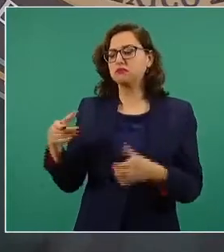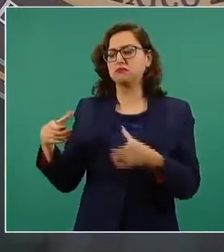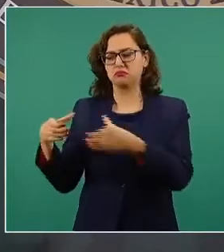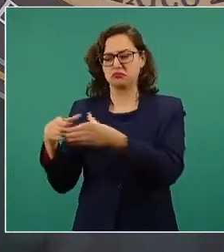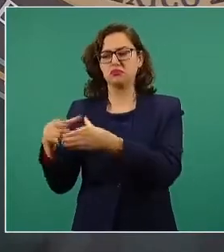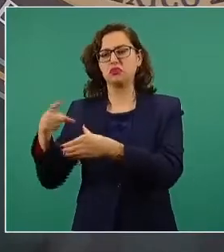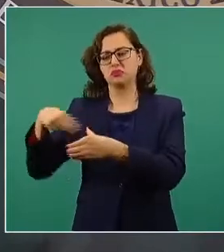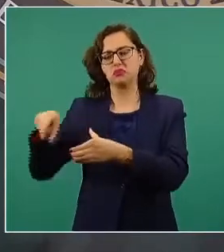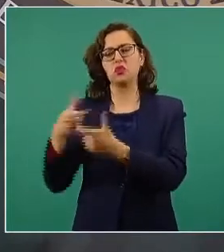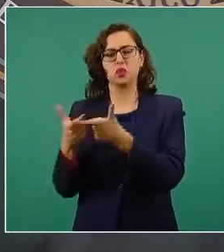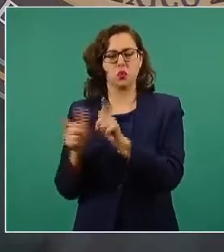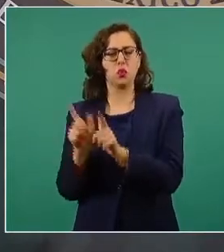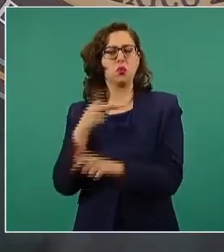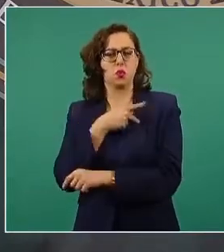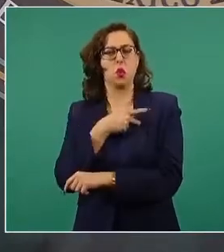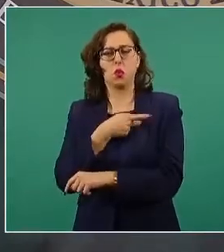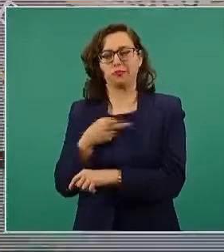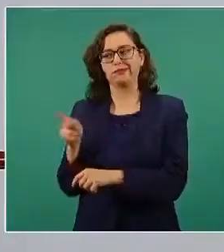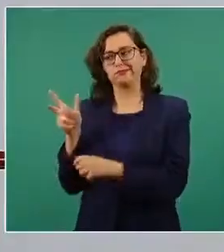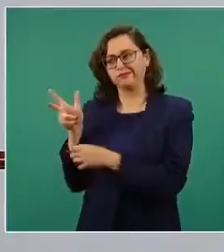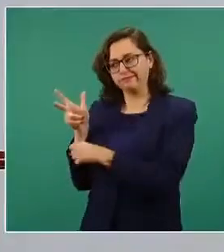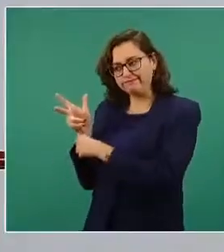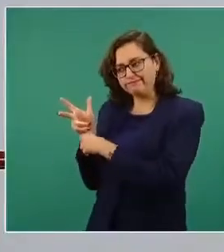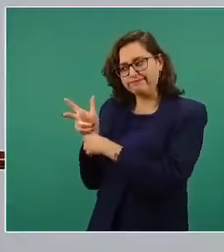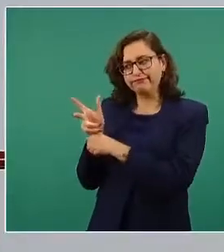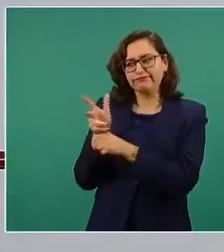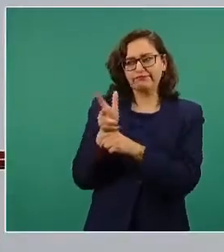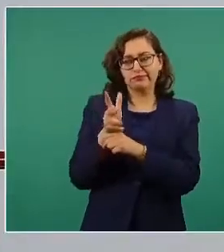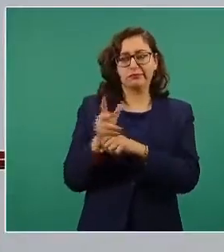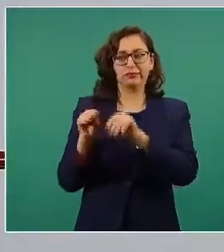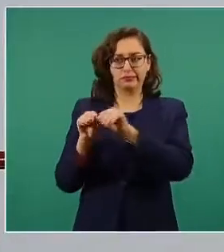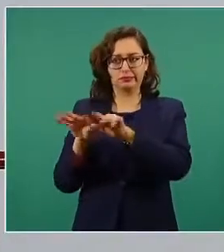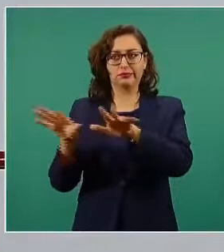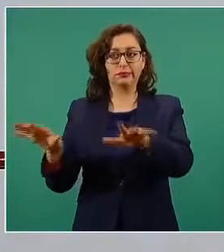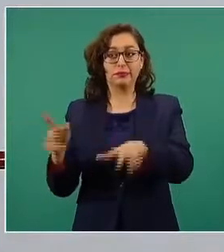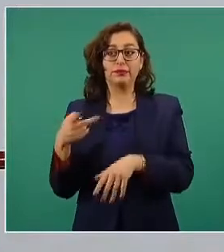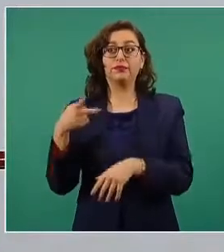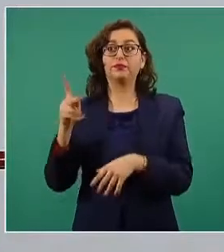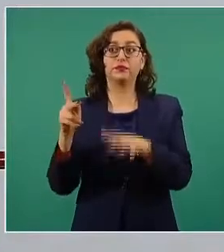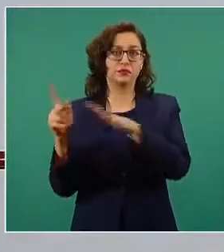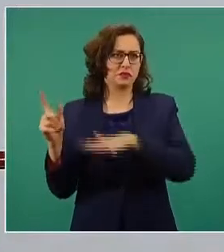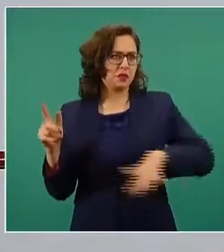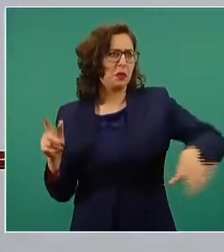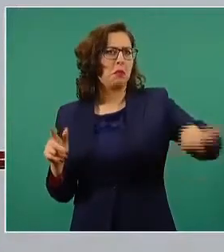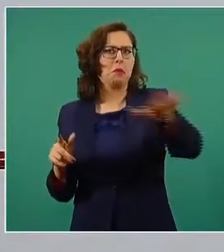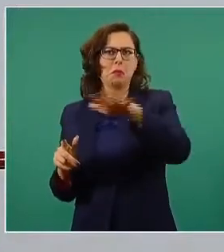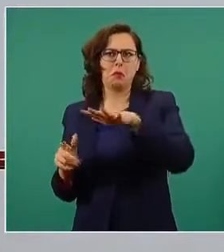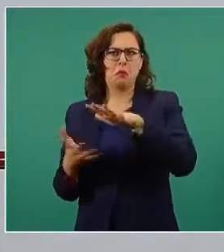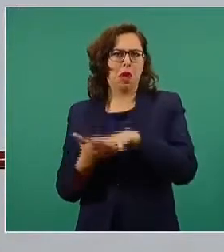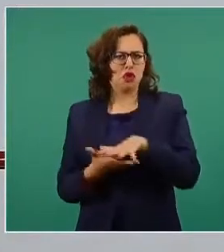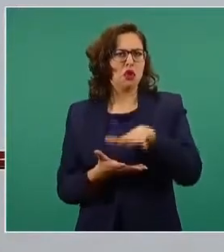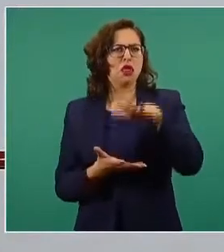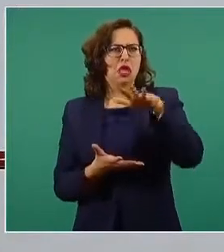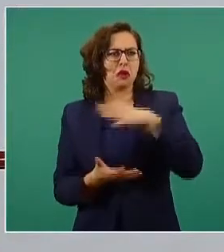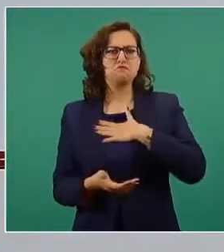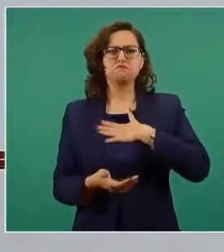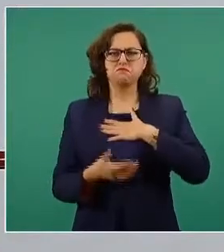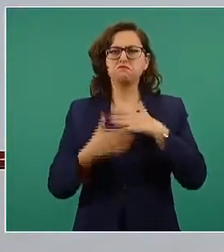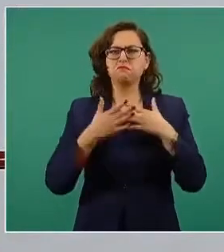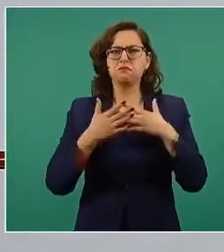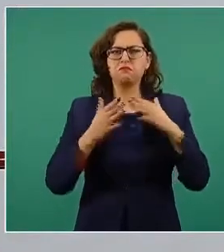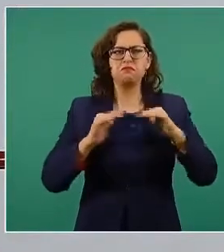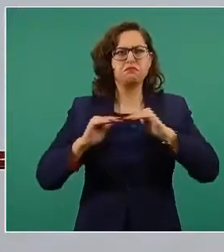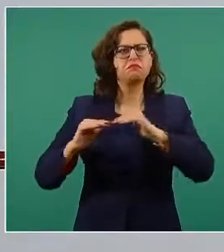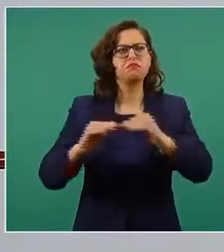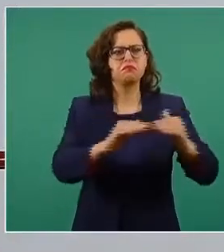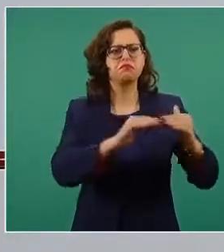social, una más equitativa redistribución de la riqueza y la esperanza